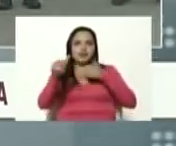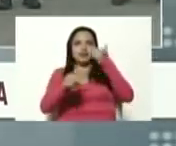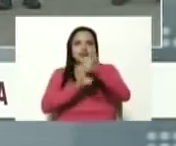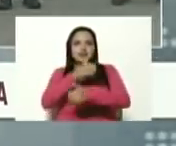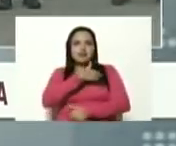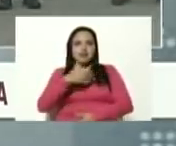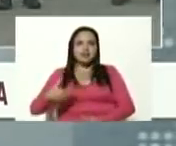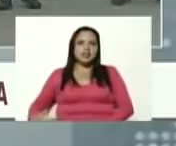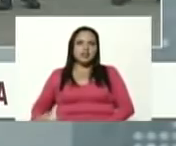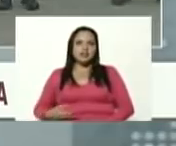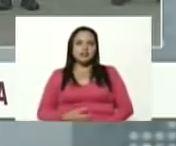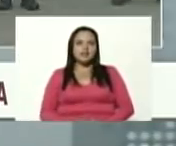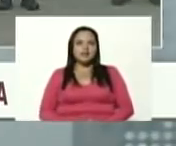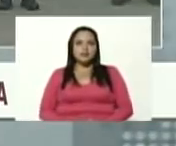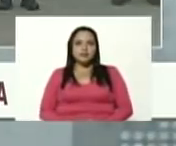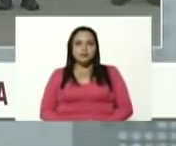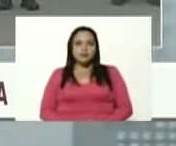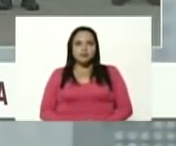vicepresidenta.